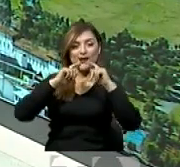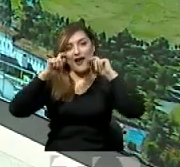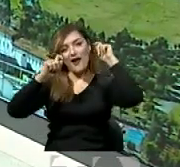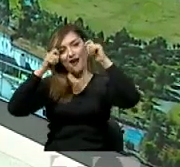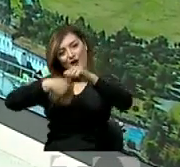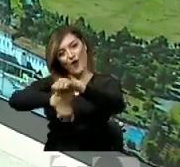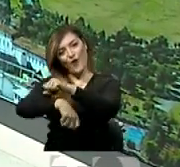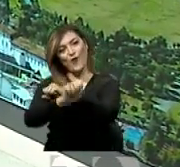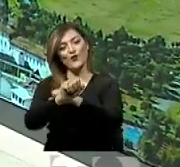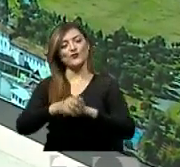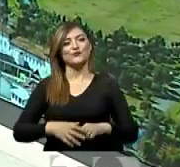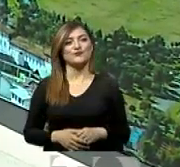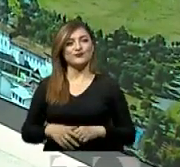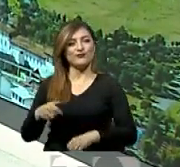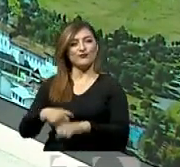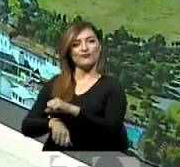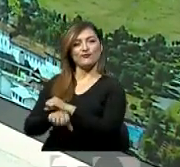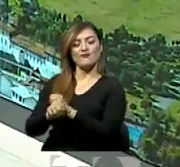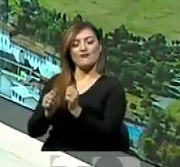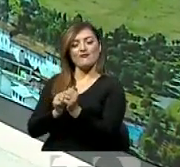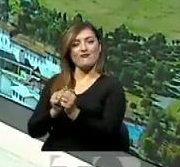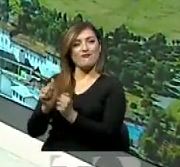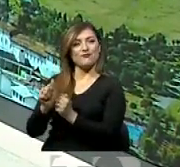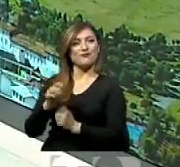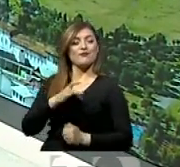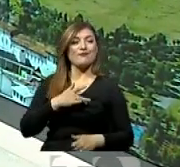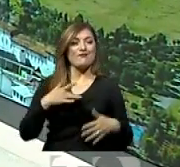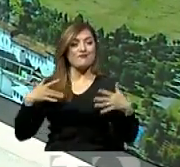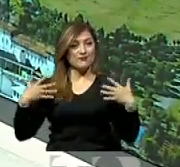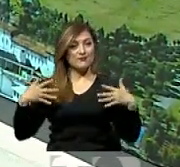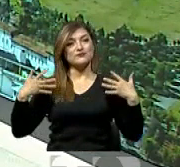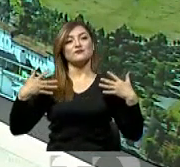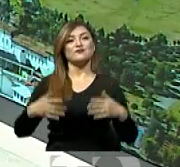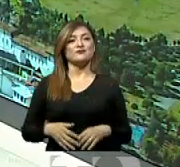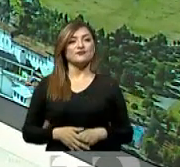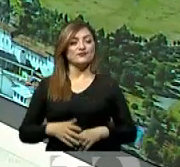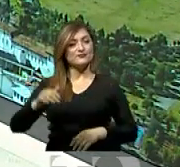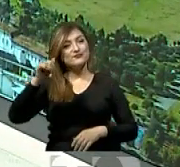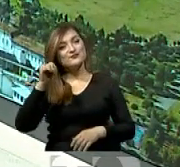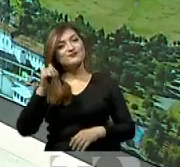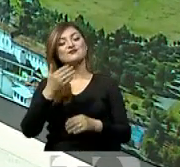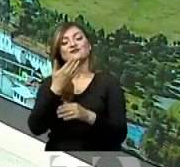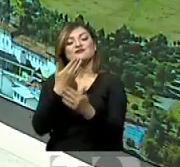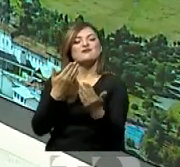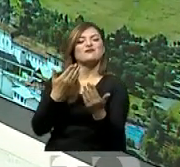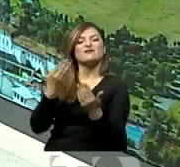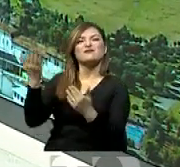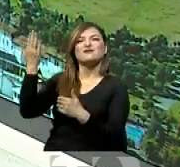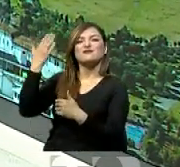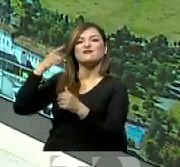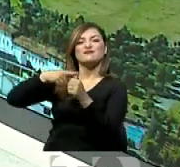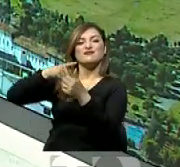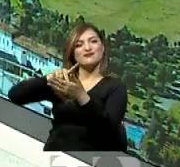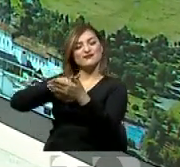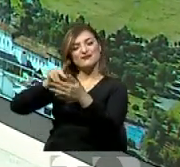esos goles hoy en la tarde. Esos goles de hoy y también la clasificación, esa alegría. Aún recuerdo el día de ayer, pensábamos, Isa, ¿cómo fue cuando clasificamos por